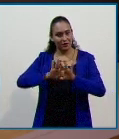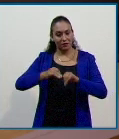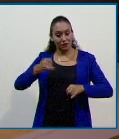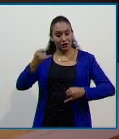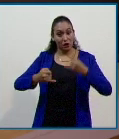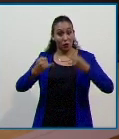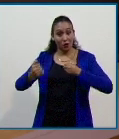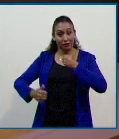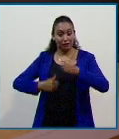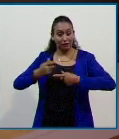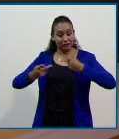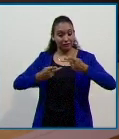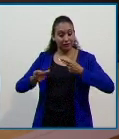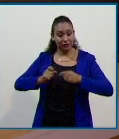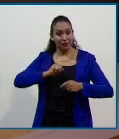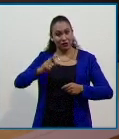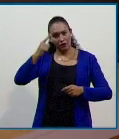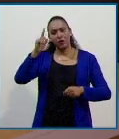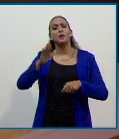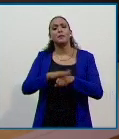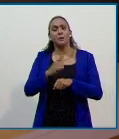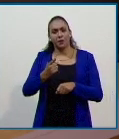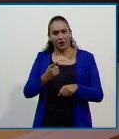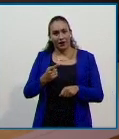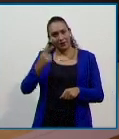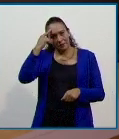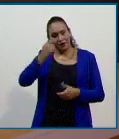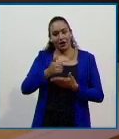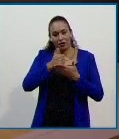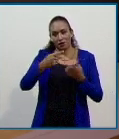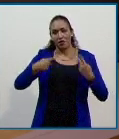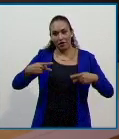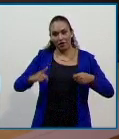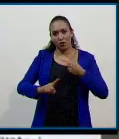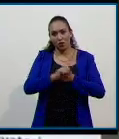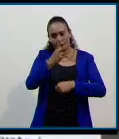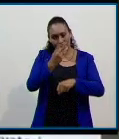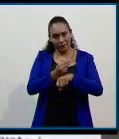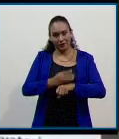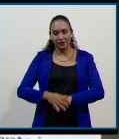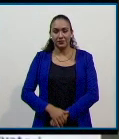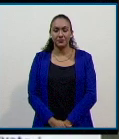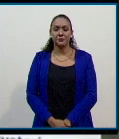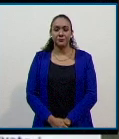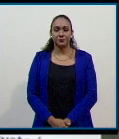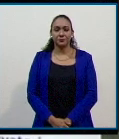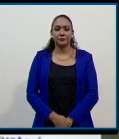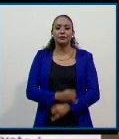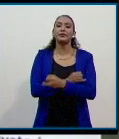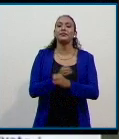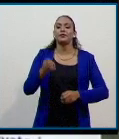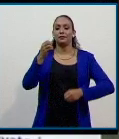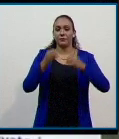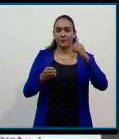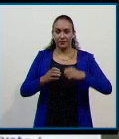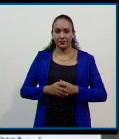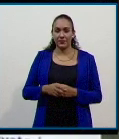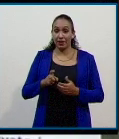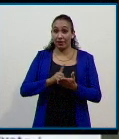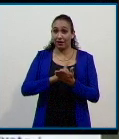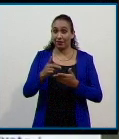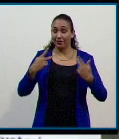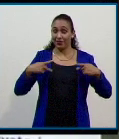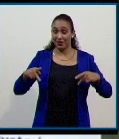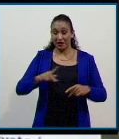permite resolver los problemas cotidianos de las personas de manera imparcial. La independencia judicial es derecho de